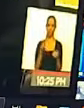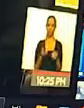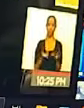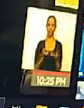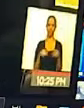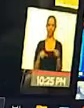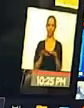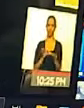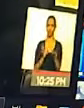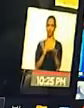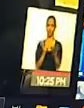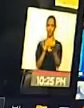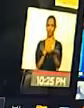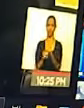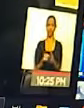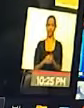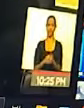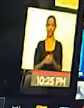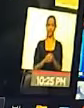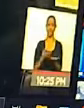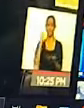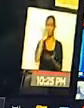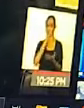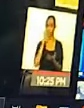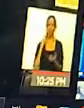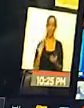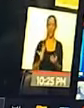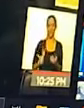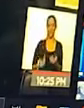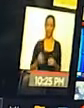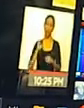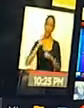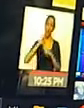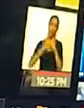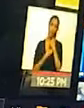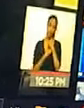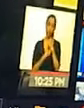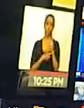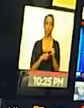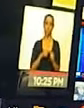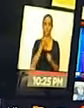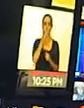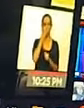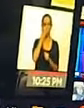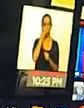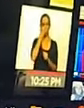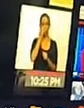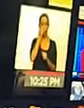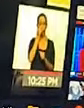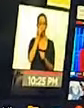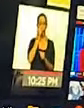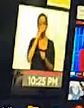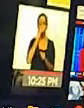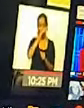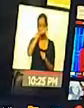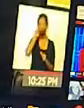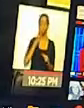revoloteando. Se te pudrió la guayaba, señor Guaidó, se te pudrió la guayaba. La guayaba está podrida, la guayaba está